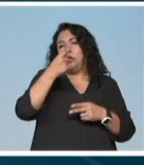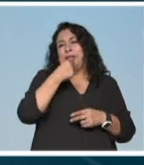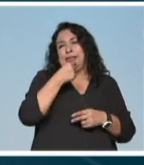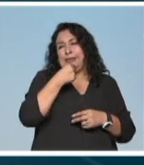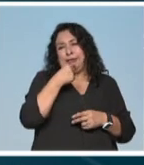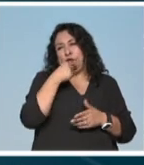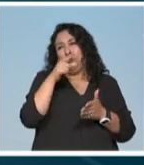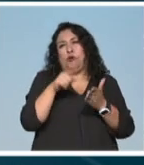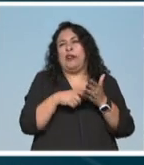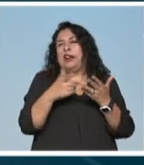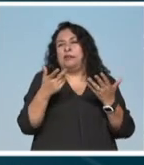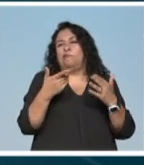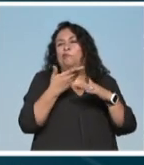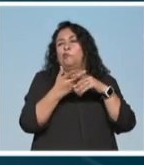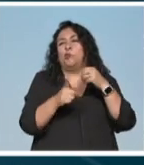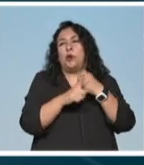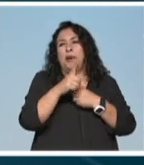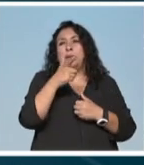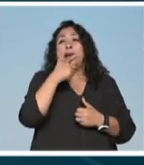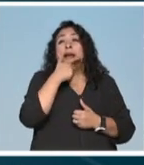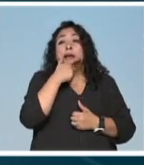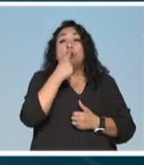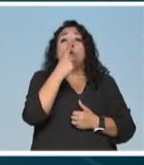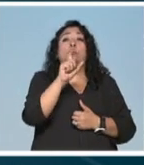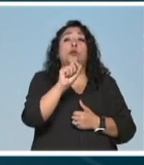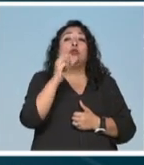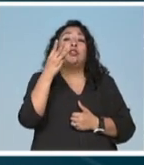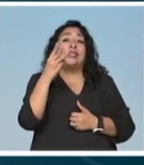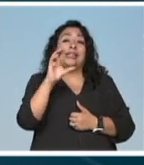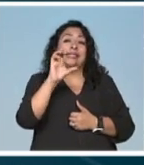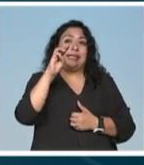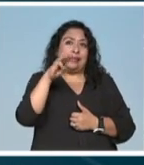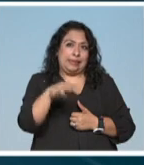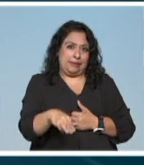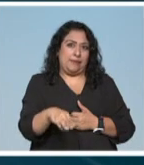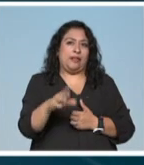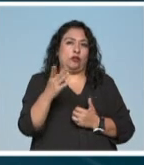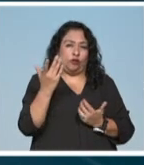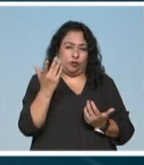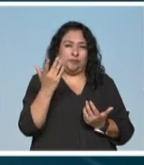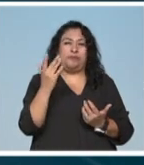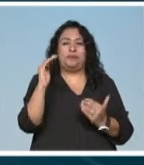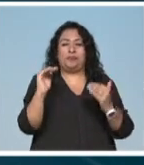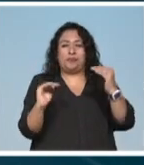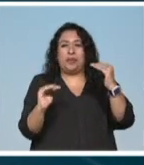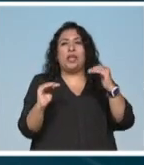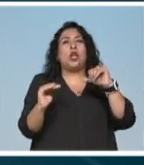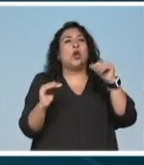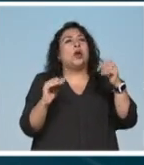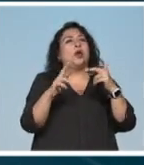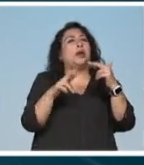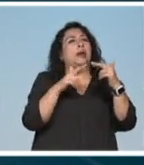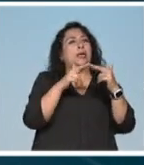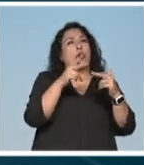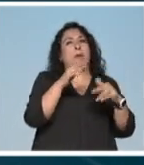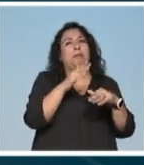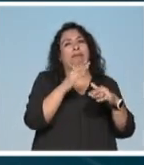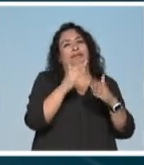más desfavorecida de Gran Bretaña es 1.3 centímetros más corta que la de un chico de la región menos